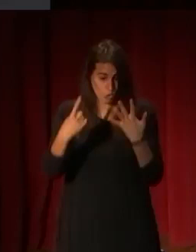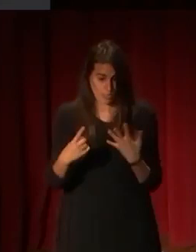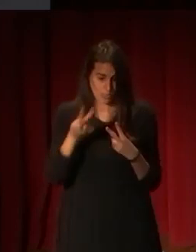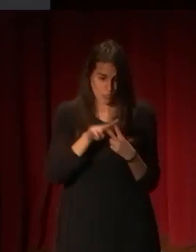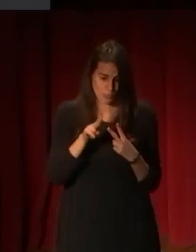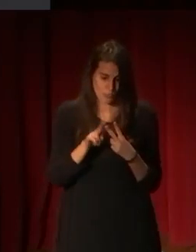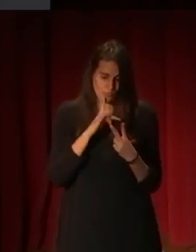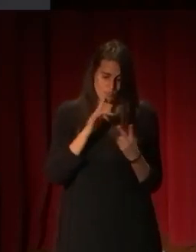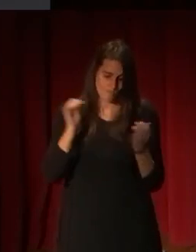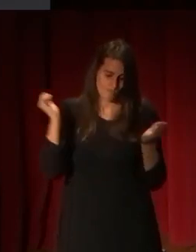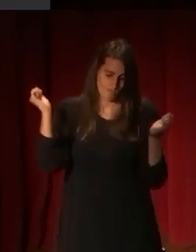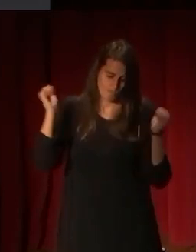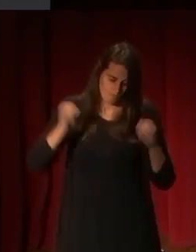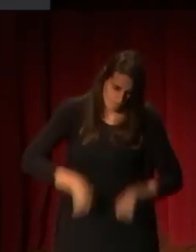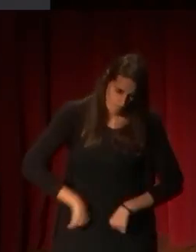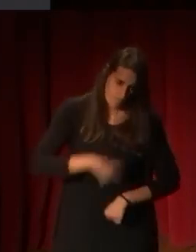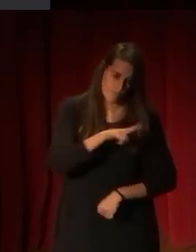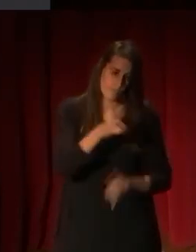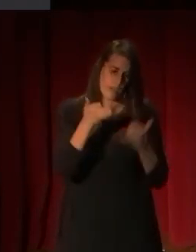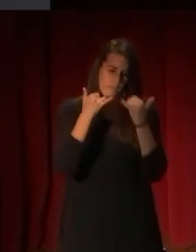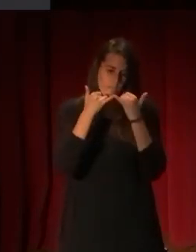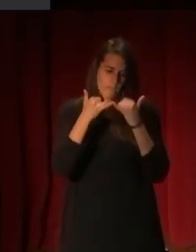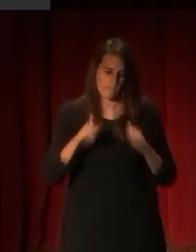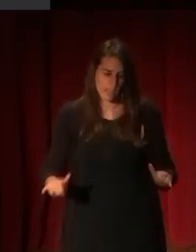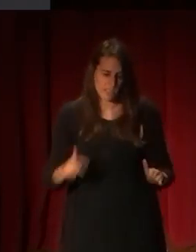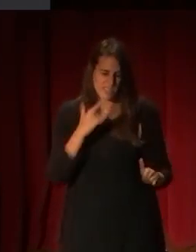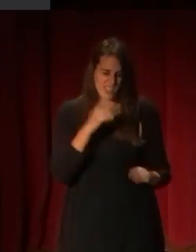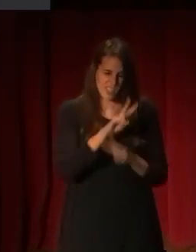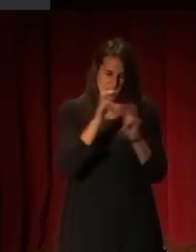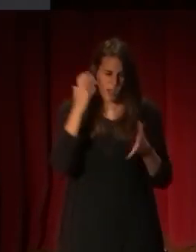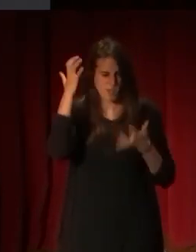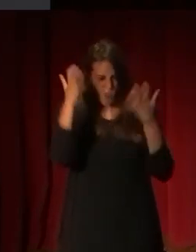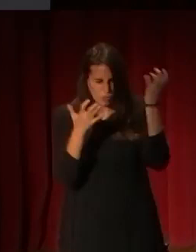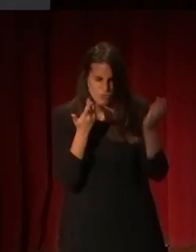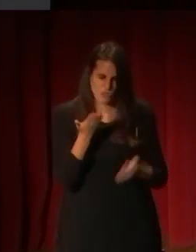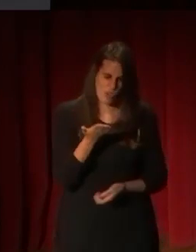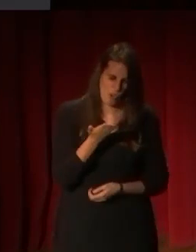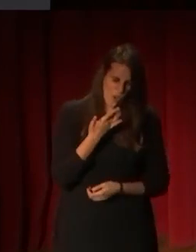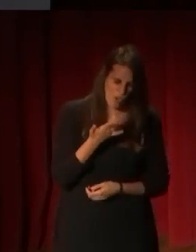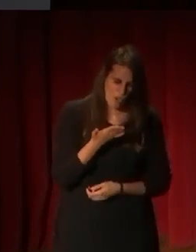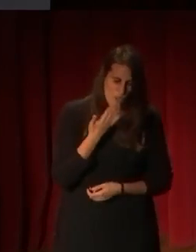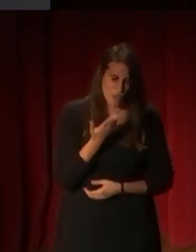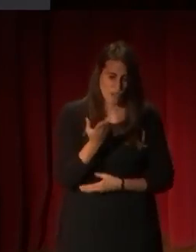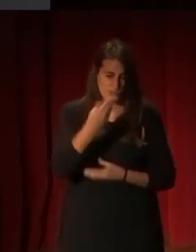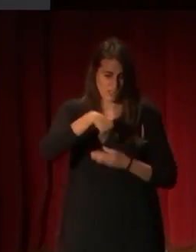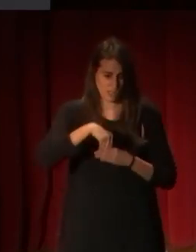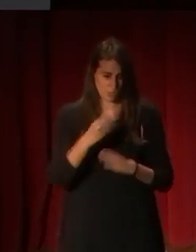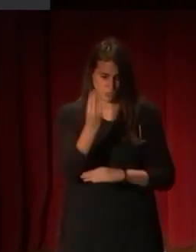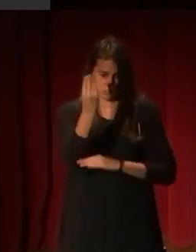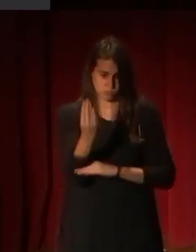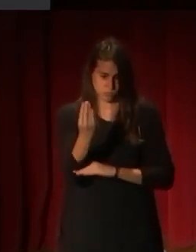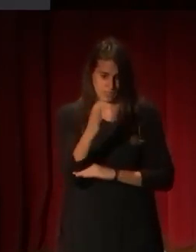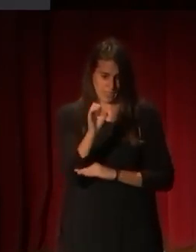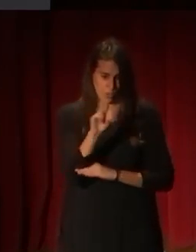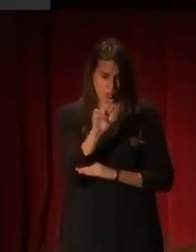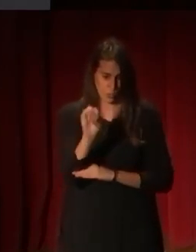quieran con esta fiesta con este ser monstruoso lúdico y amenazante que presidía el corpus que iba